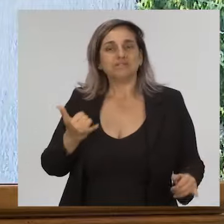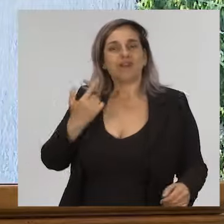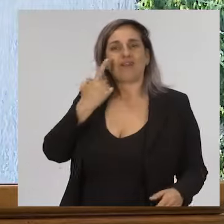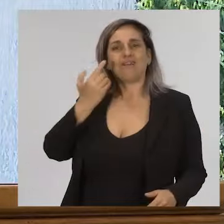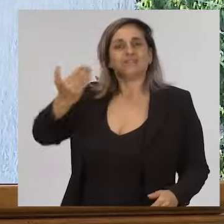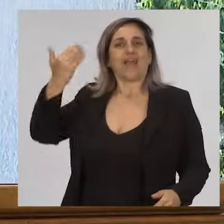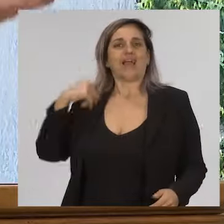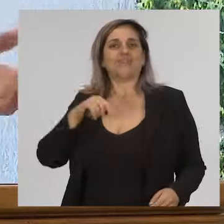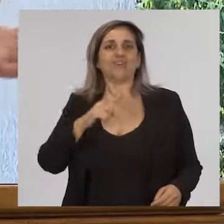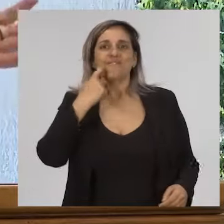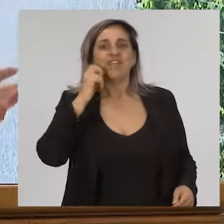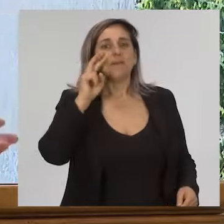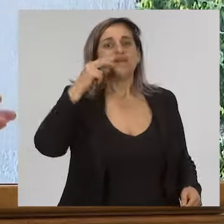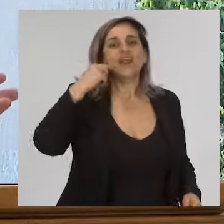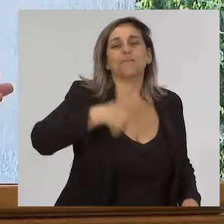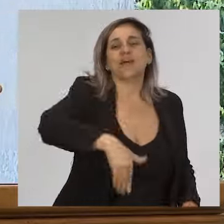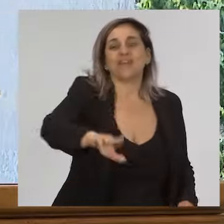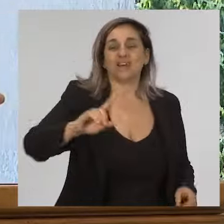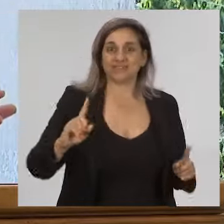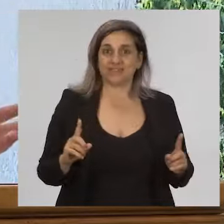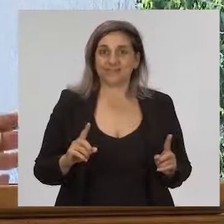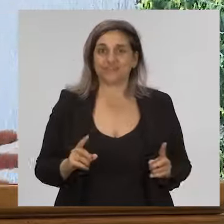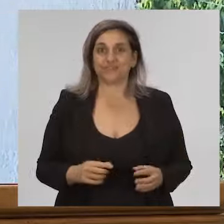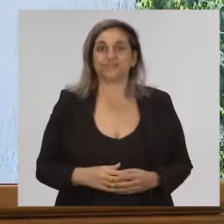pasó y no mirás tanto para adelante.